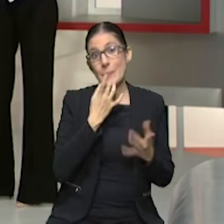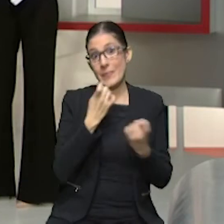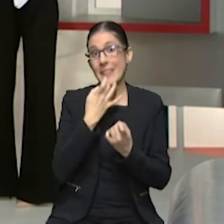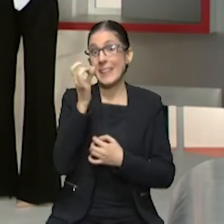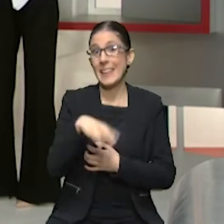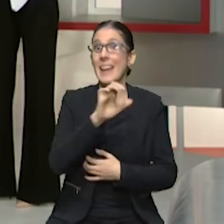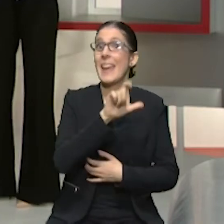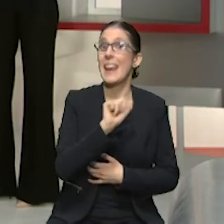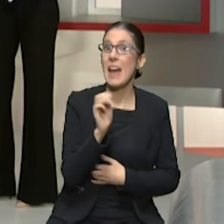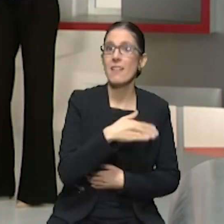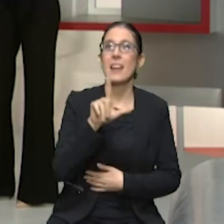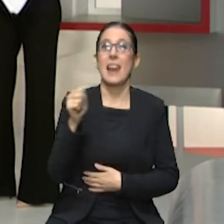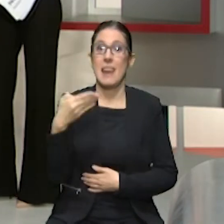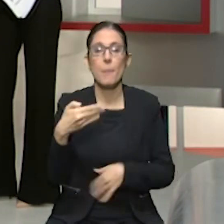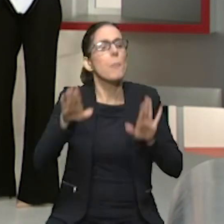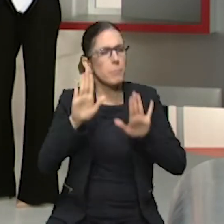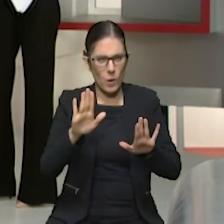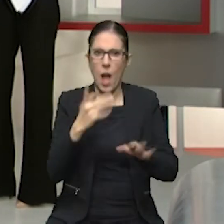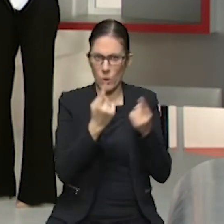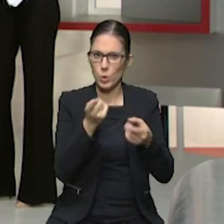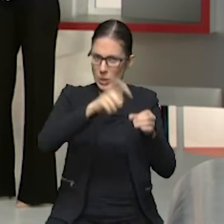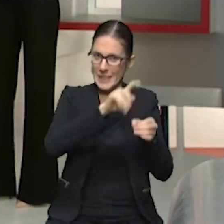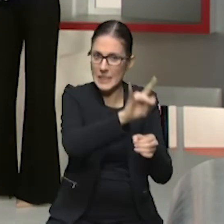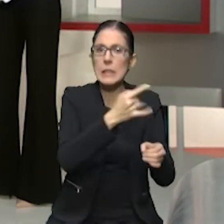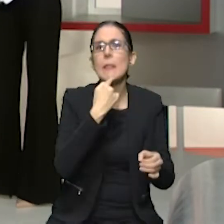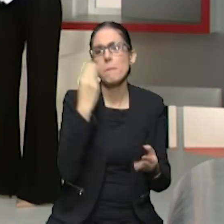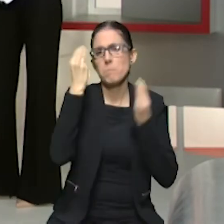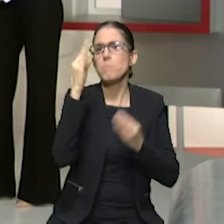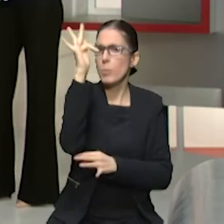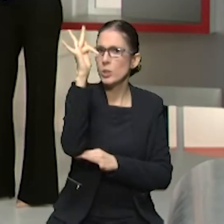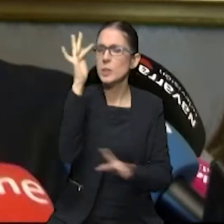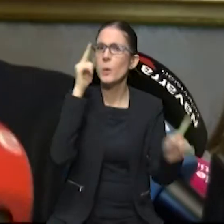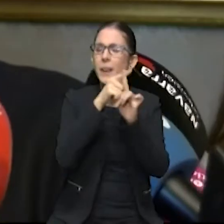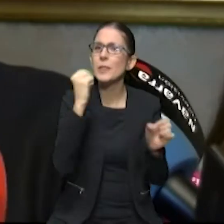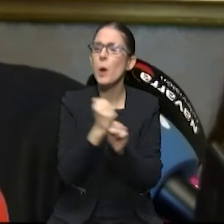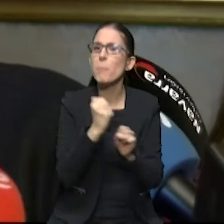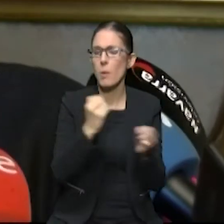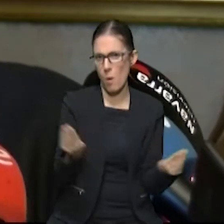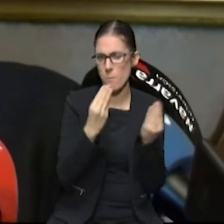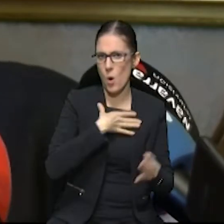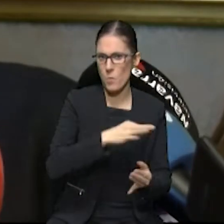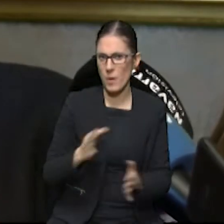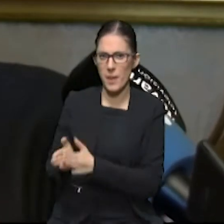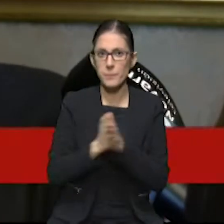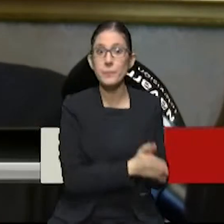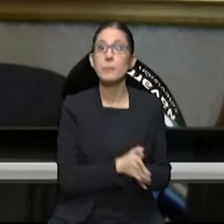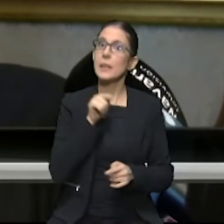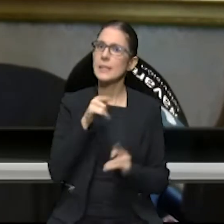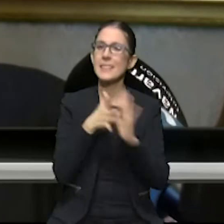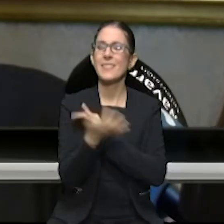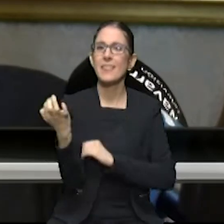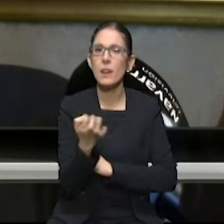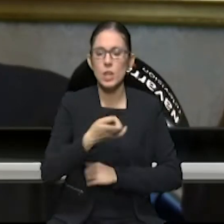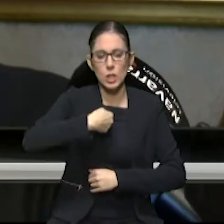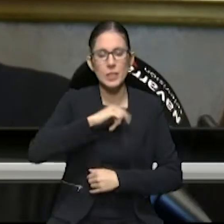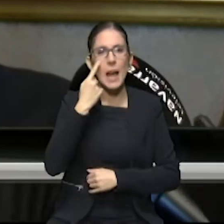participado se han mostrado optimistas en el objetivo de mejorar el empleo. Esto requiere que replanteemos un buen diagnóstico